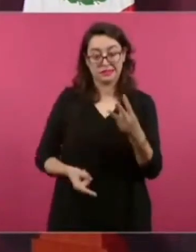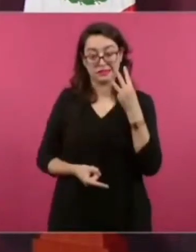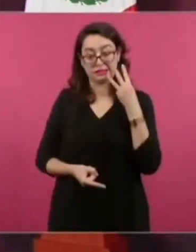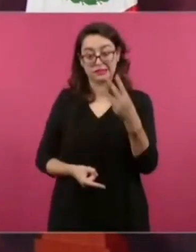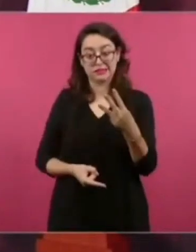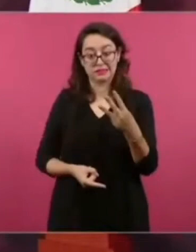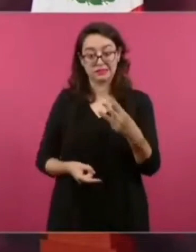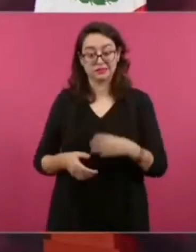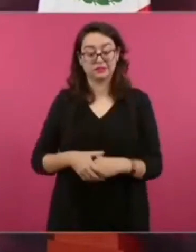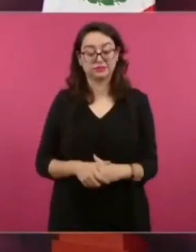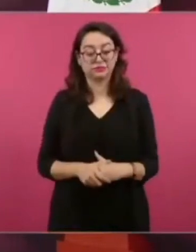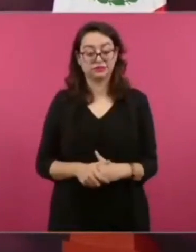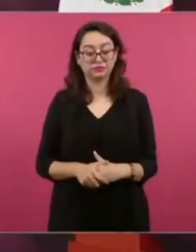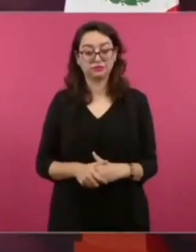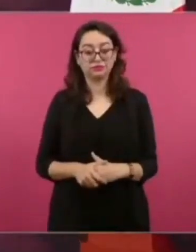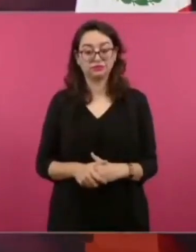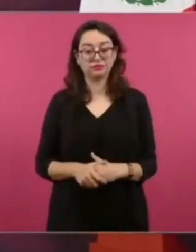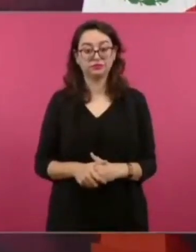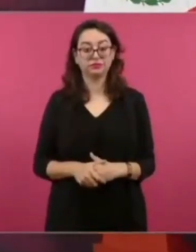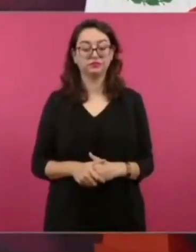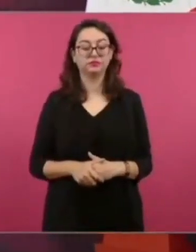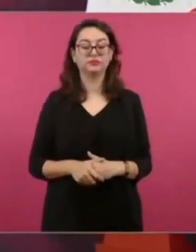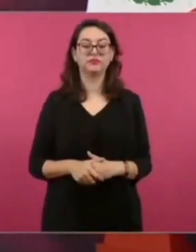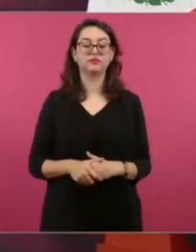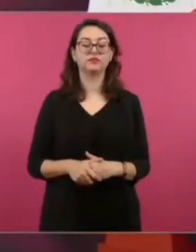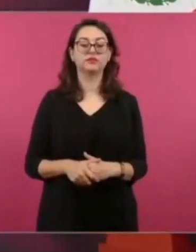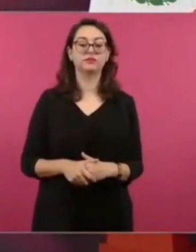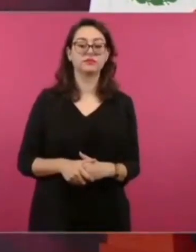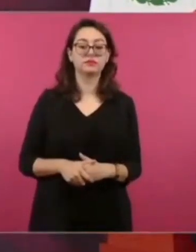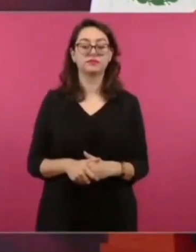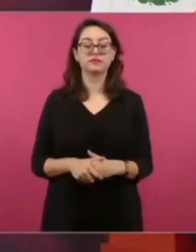Saben que antes los planes, durante todo el periodo neoliberal,